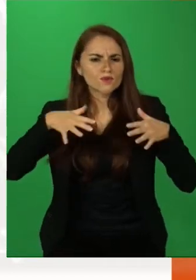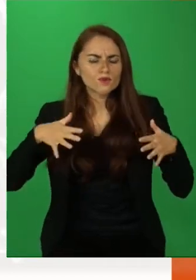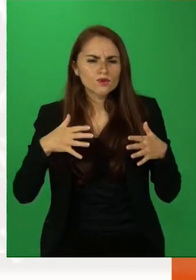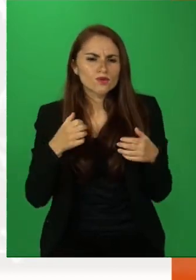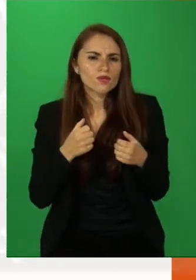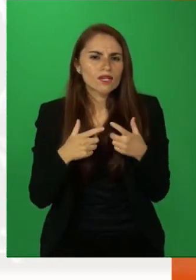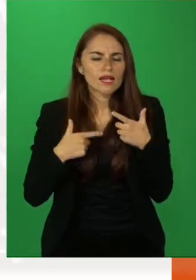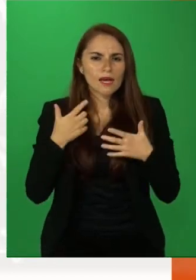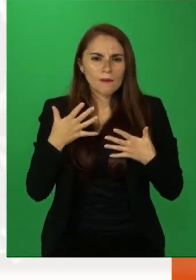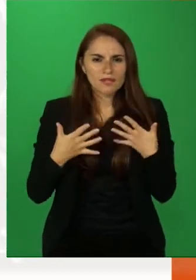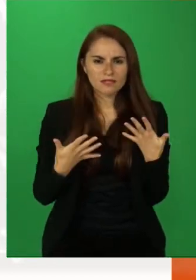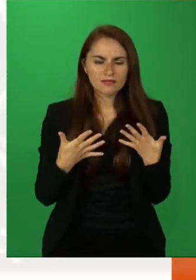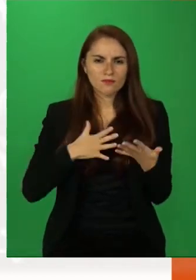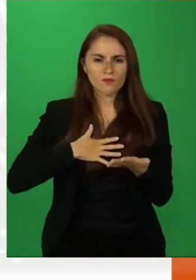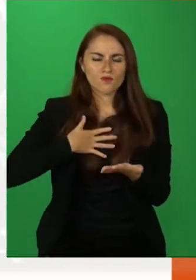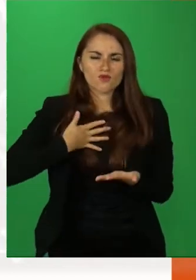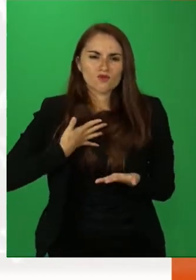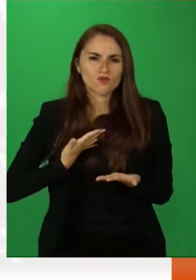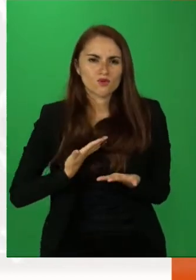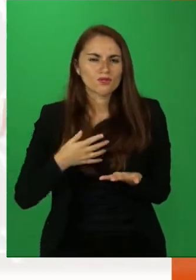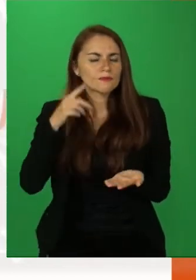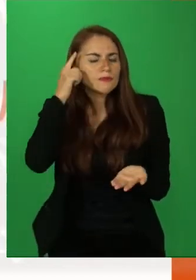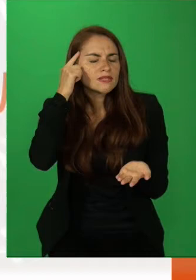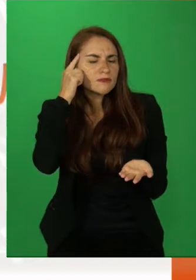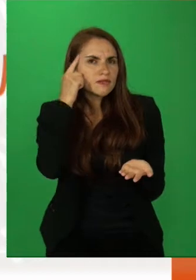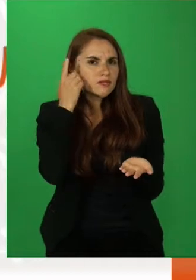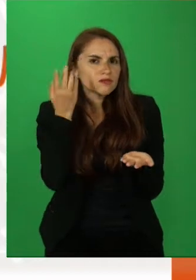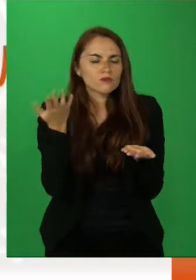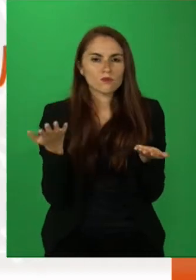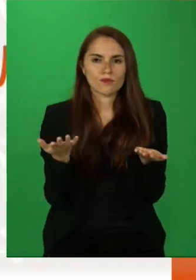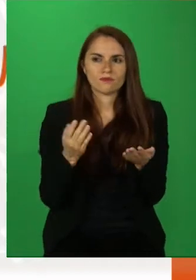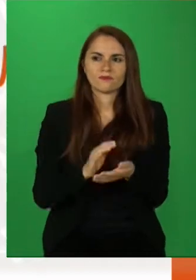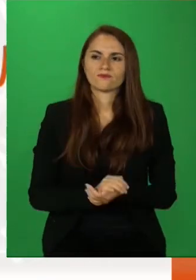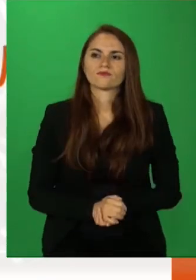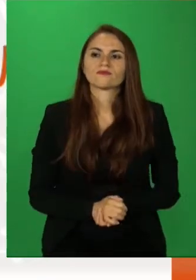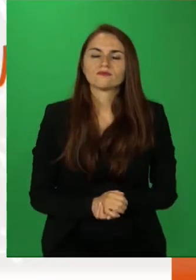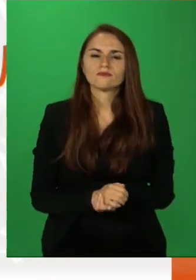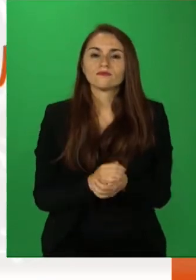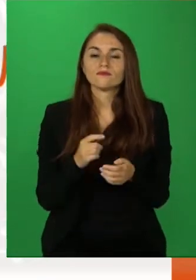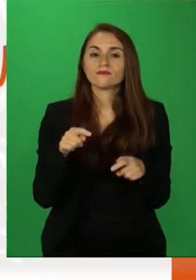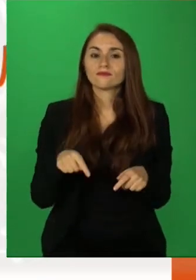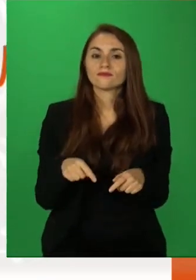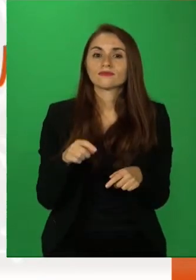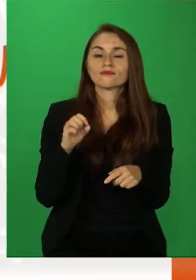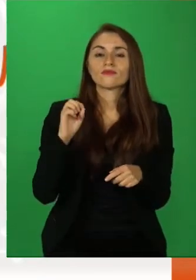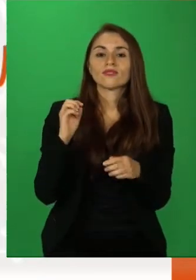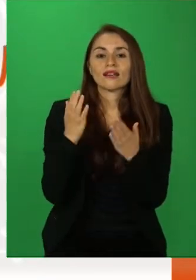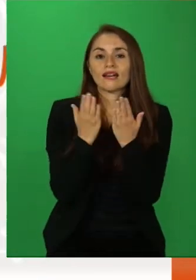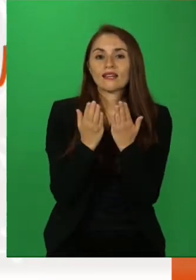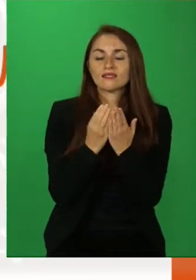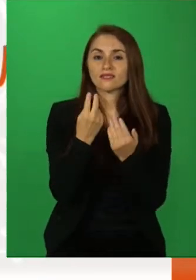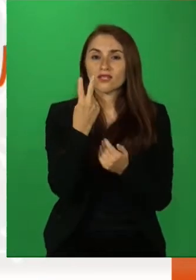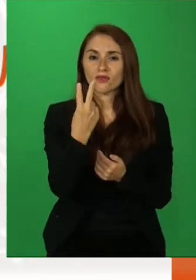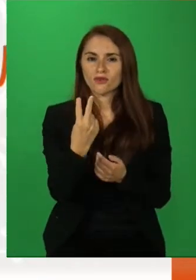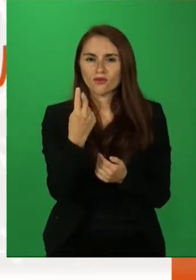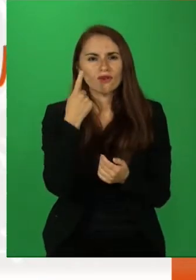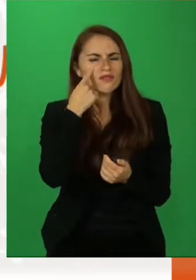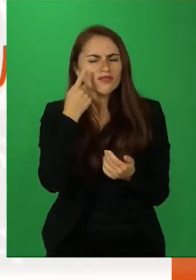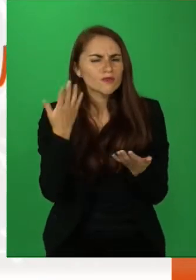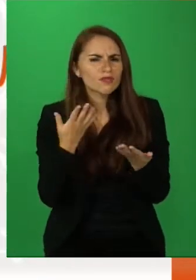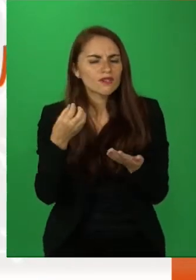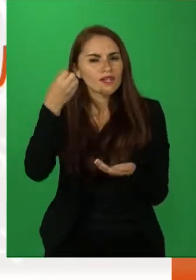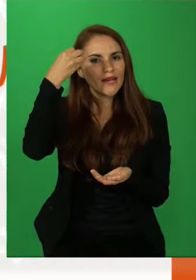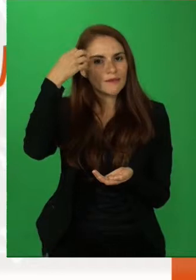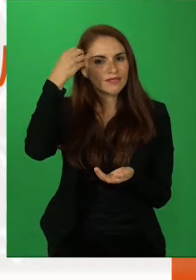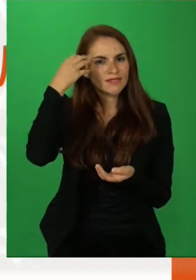y emociones del emisor. Por lo tanto, la clase número 2 lo que hicimos fue